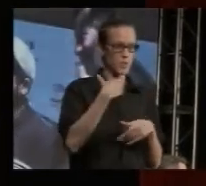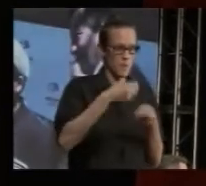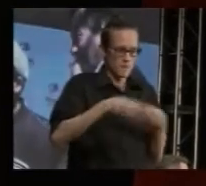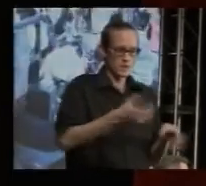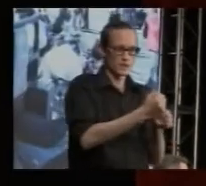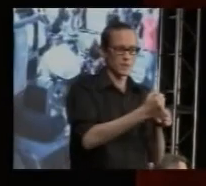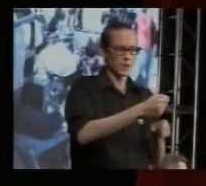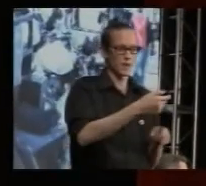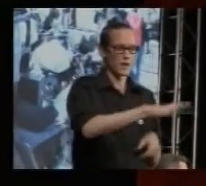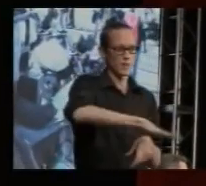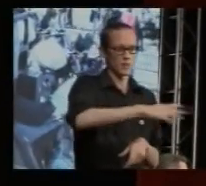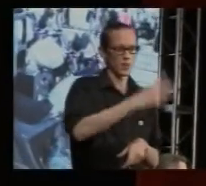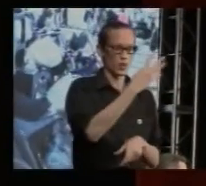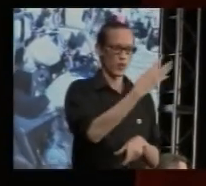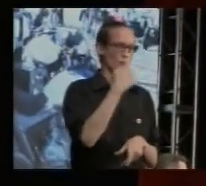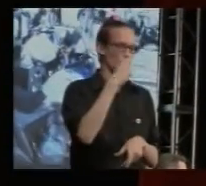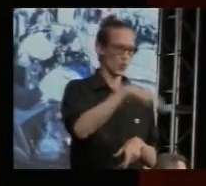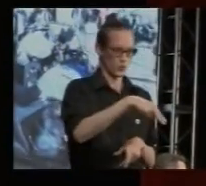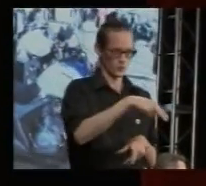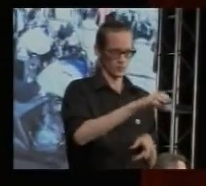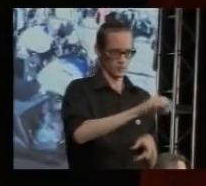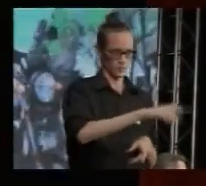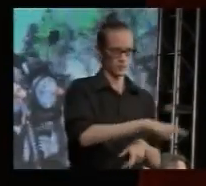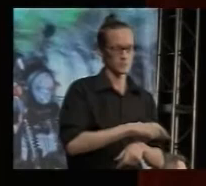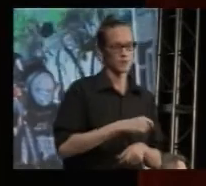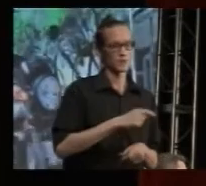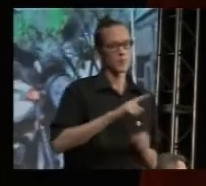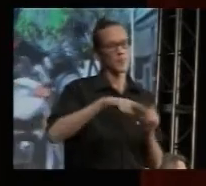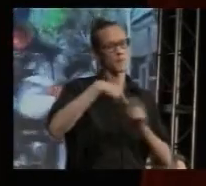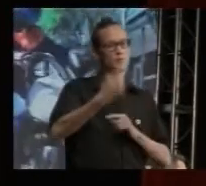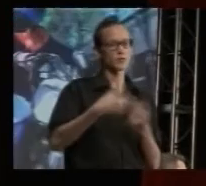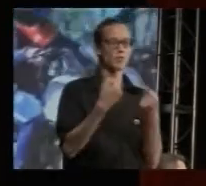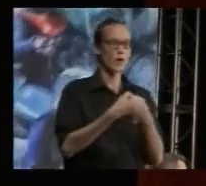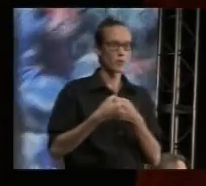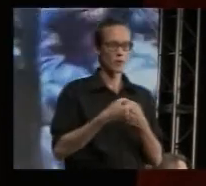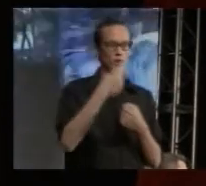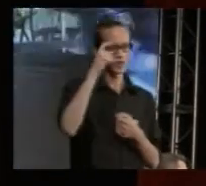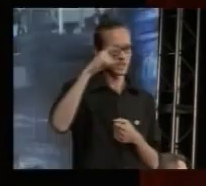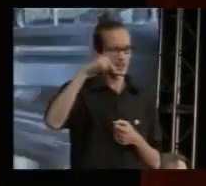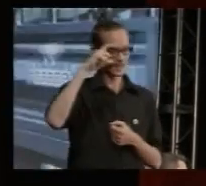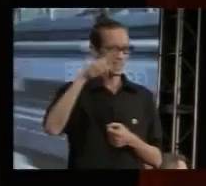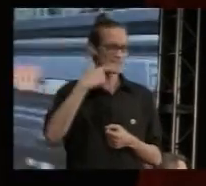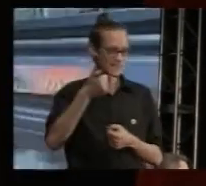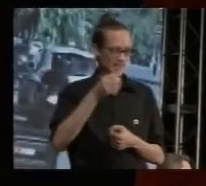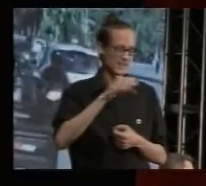junio. Y el tercer convenio con la ENERSA es Mi Hogar Seguro. El objetivo es lograr que hasta las casas